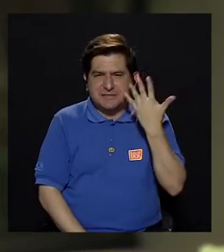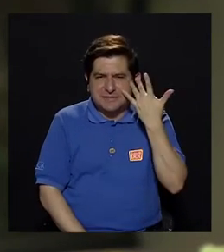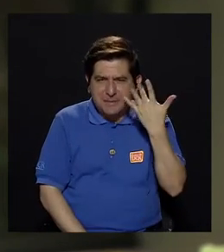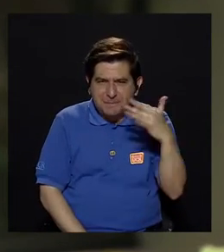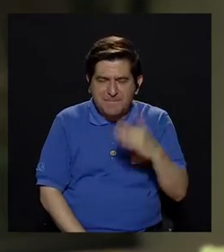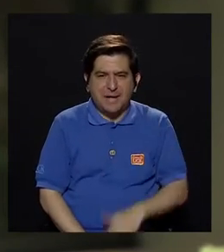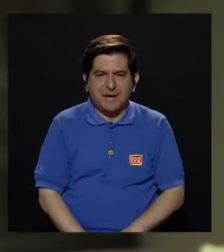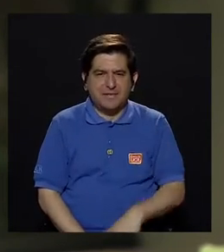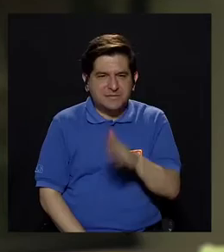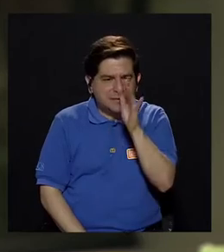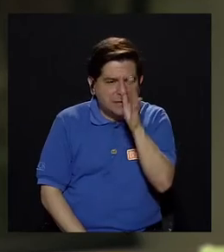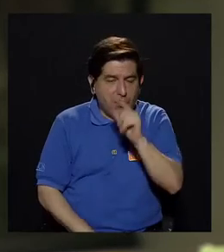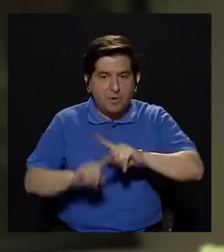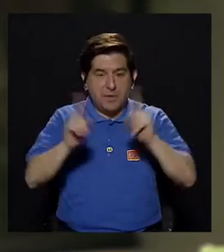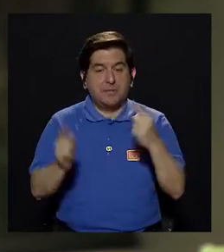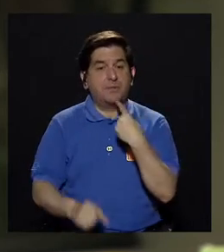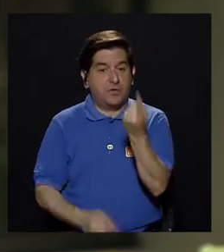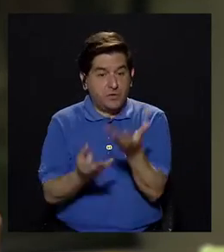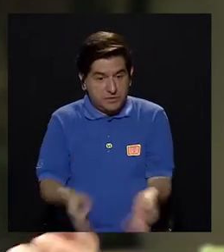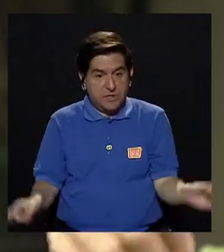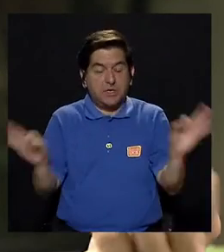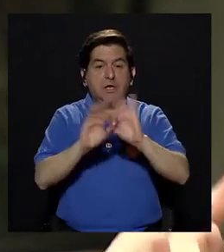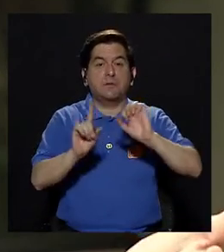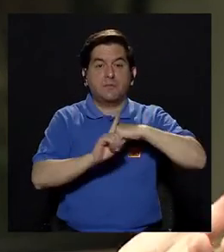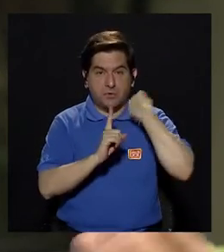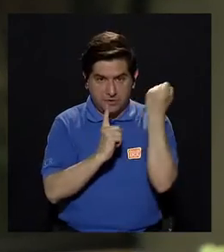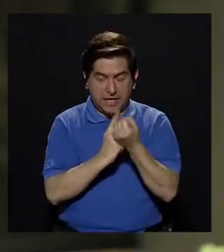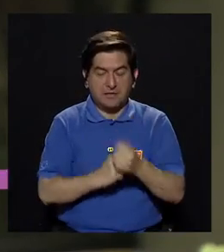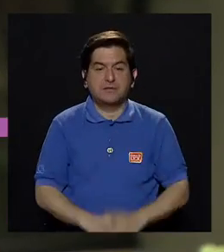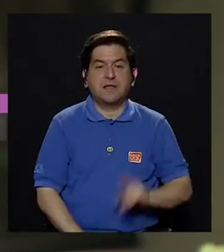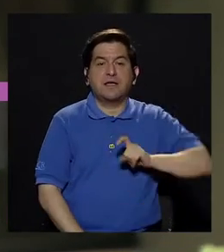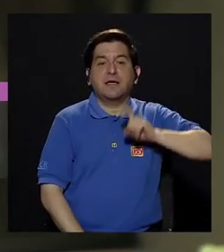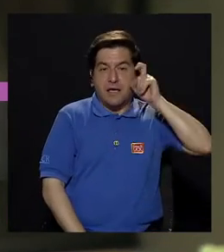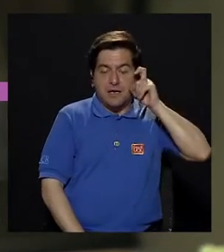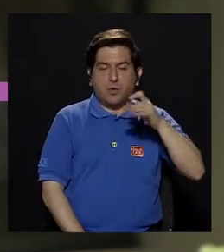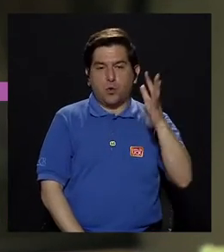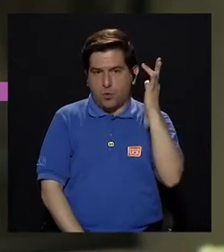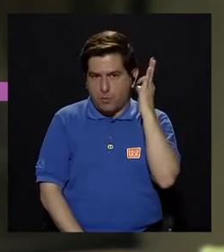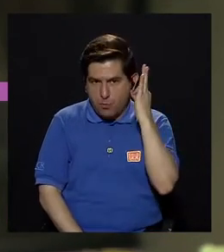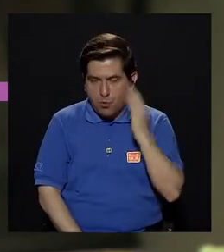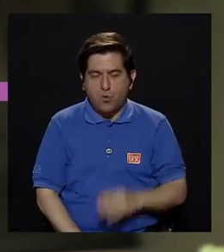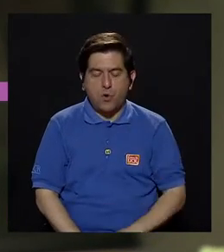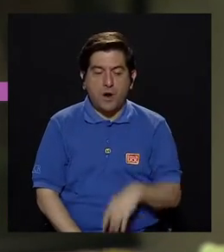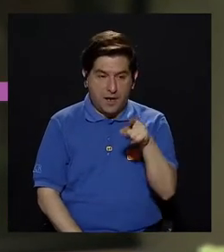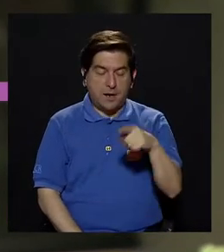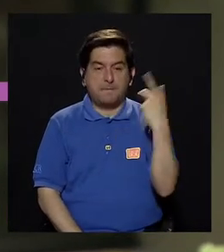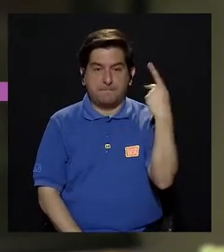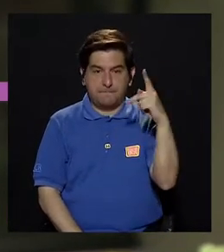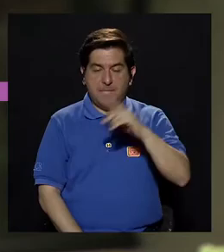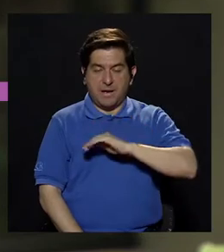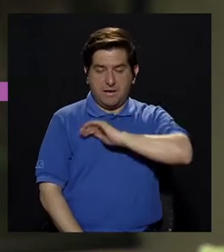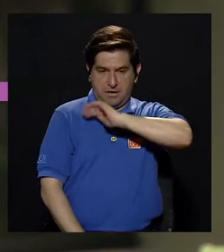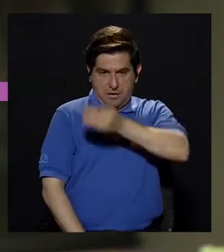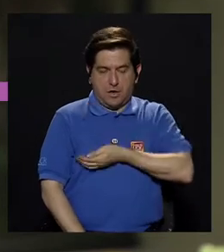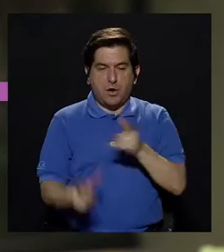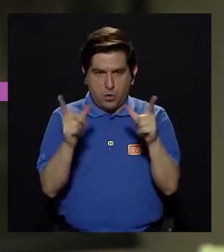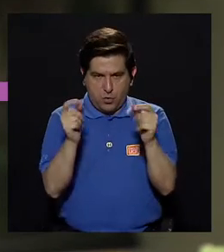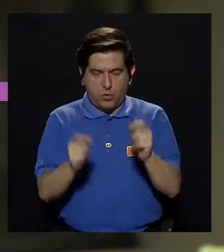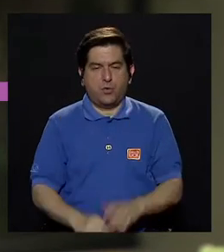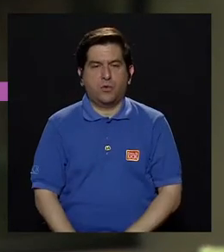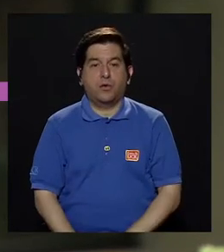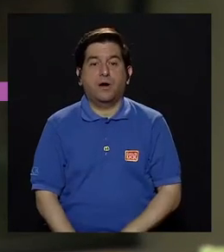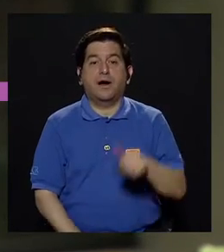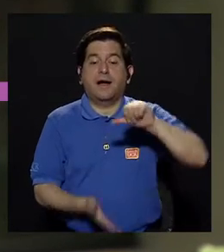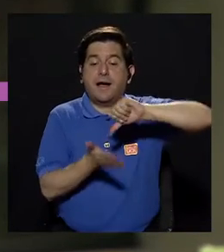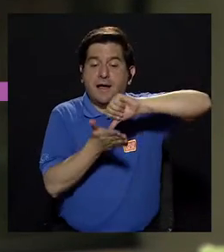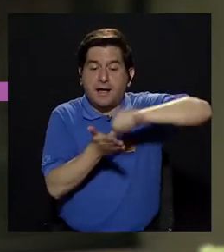más bien me sirve para recalcar un hecho, claro, que es el sexo, ¿verdad? El ser mujer es un factor de riesgo para cáncer de mama, puesto que eso me